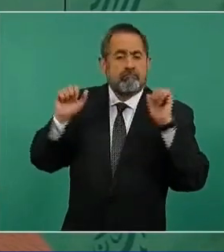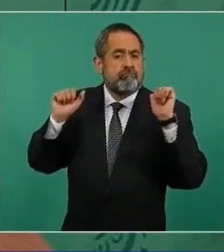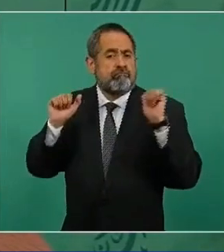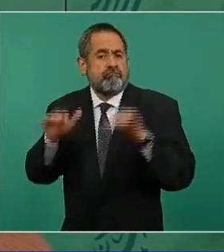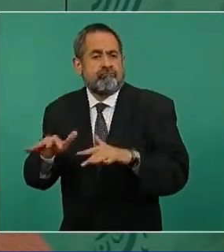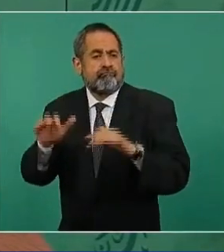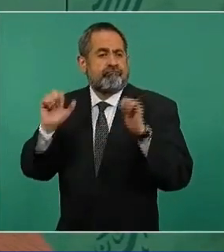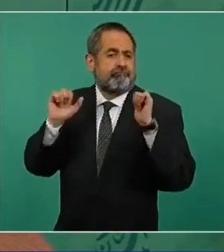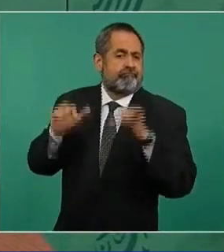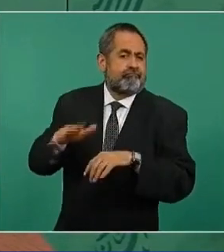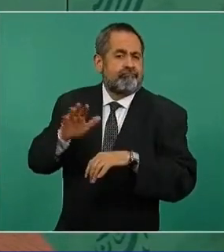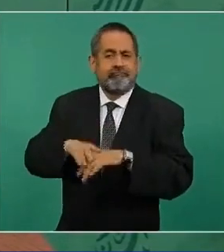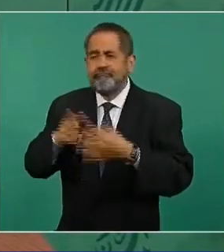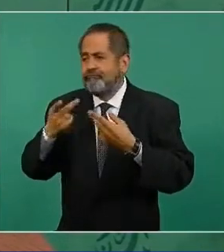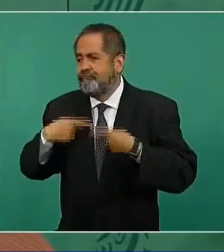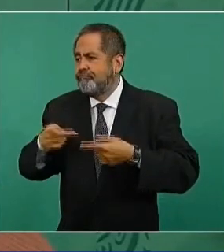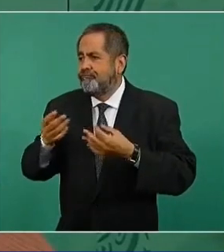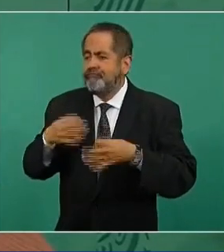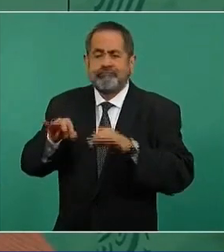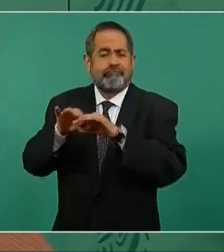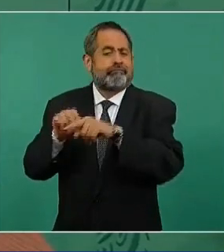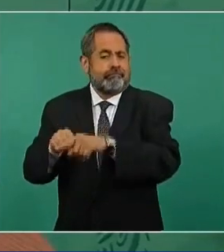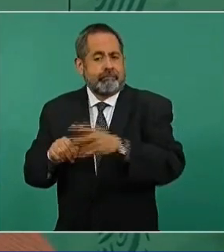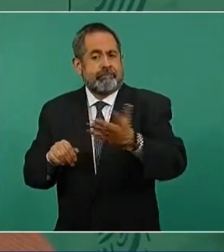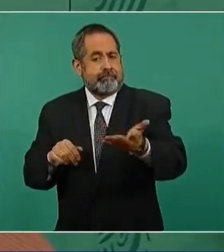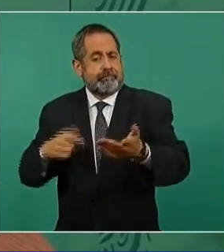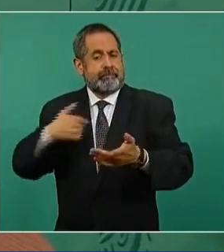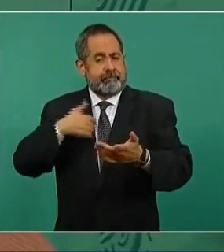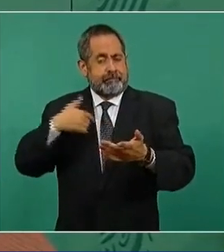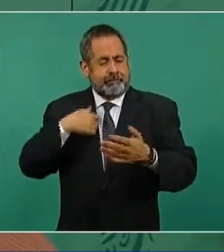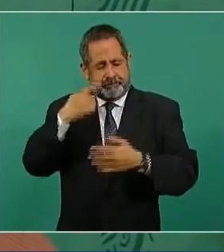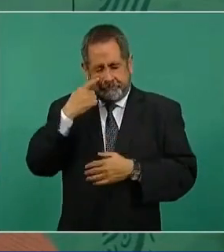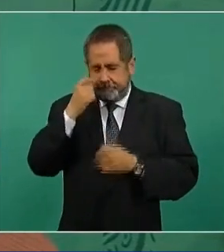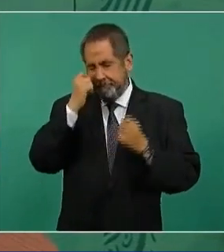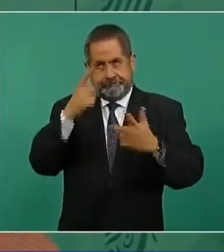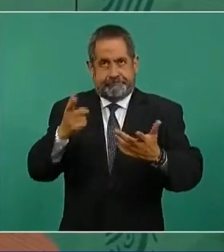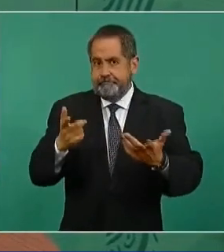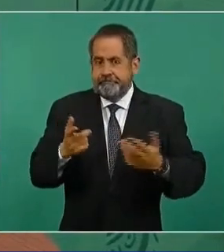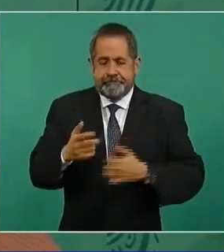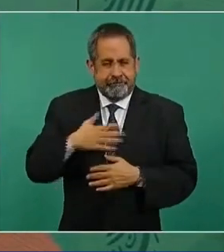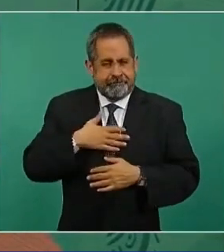Y a mí siempre me llama la atención